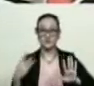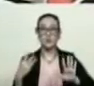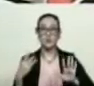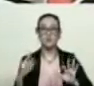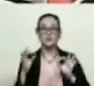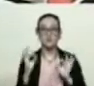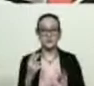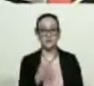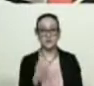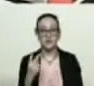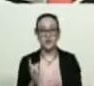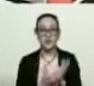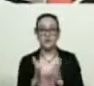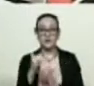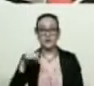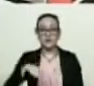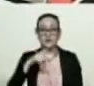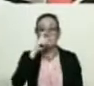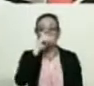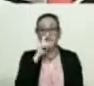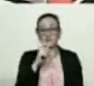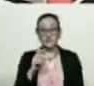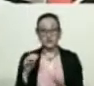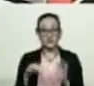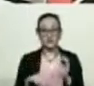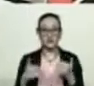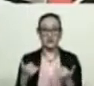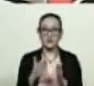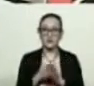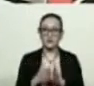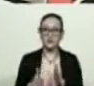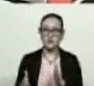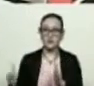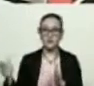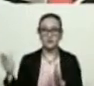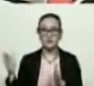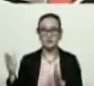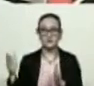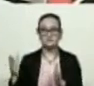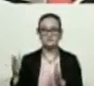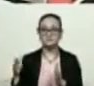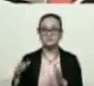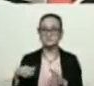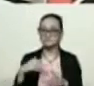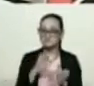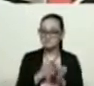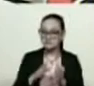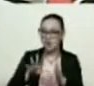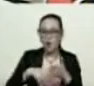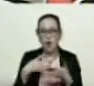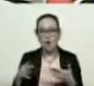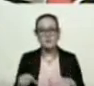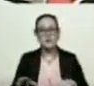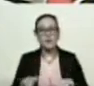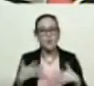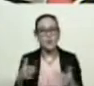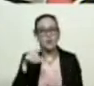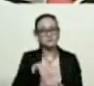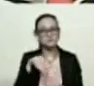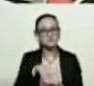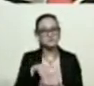22 de abril de este año quisiéramos hacer un balance de lo que es el desarrollo del cronograma electoral